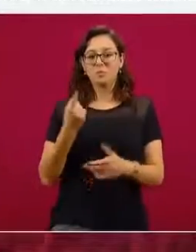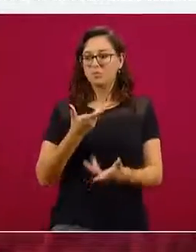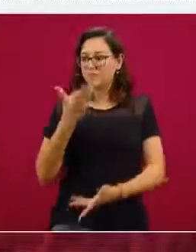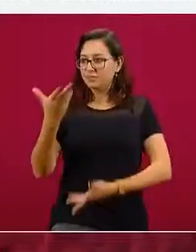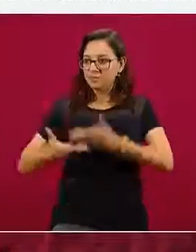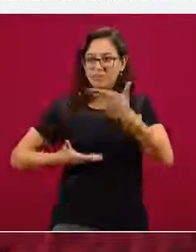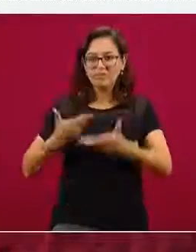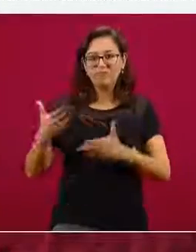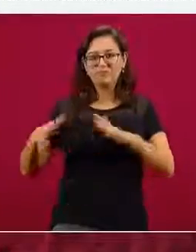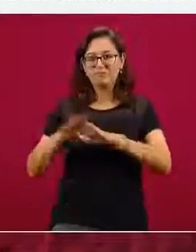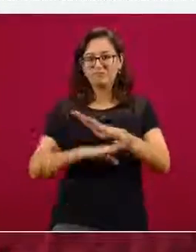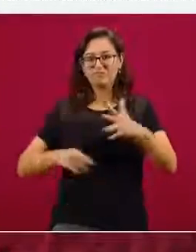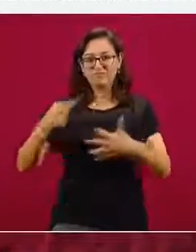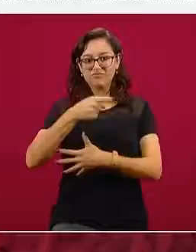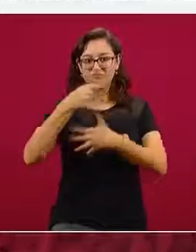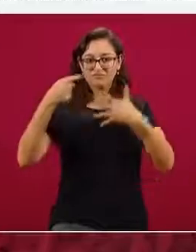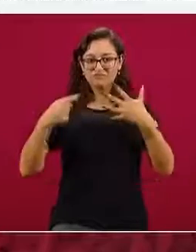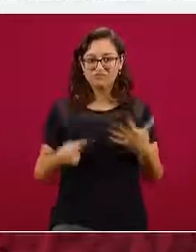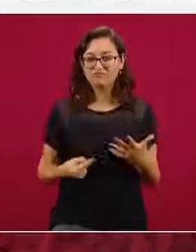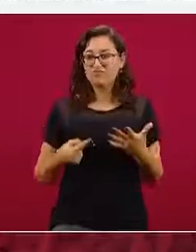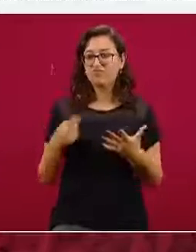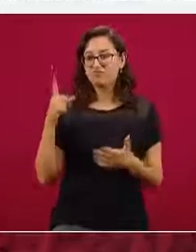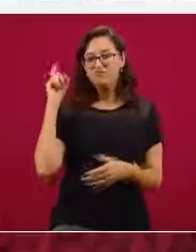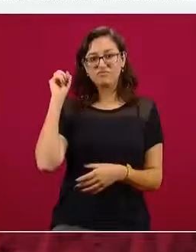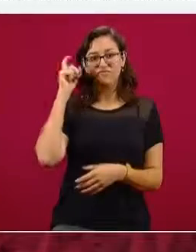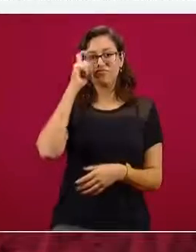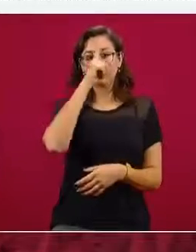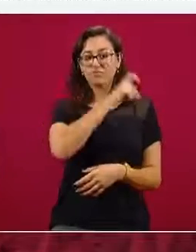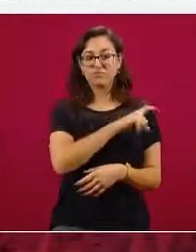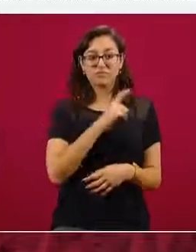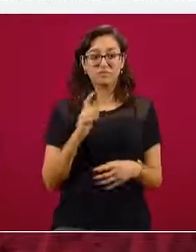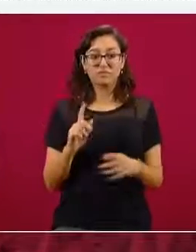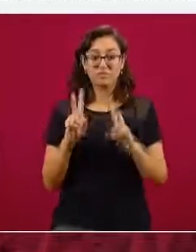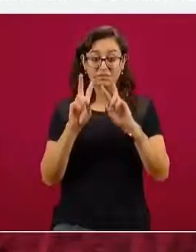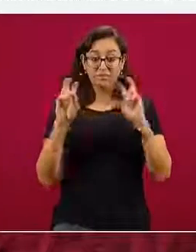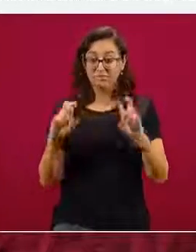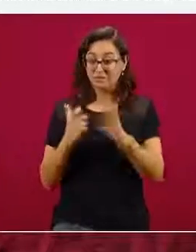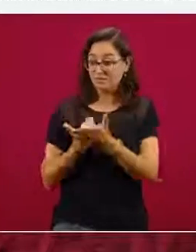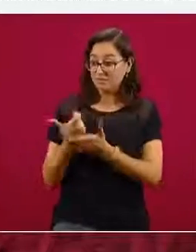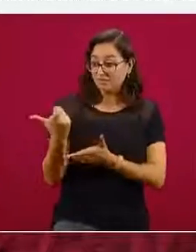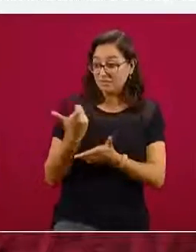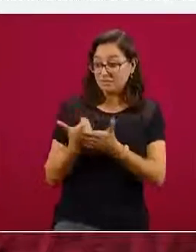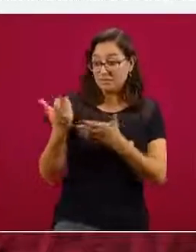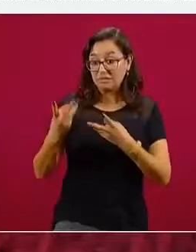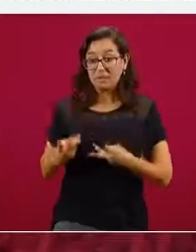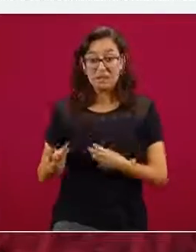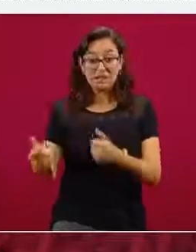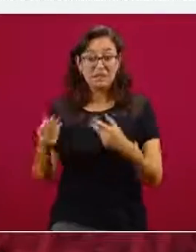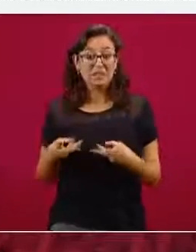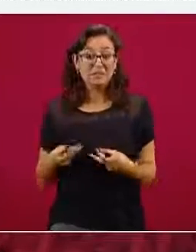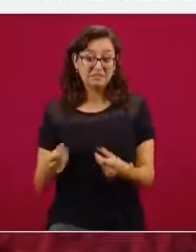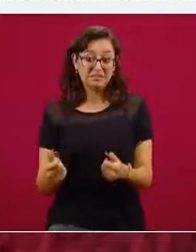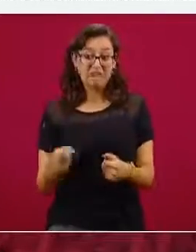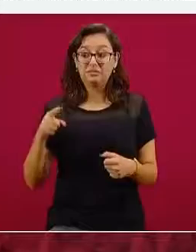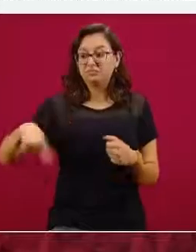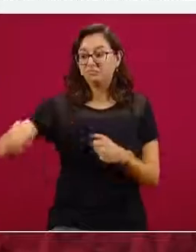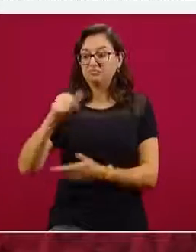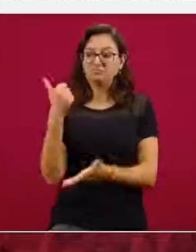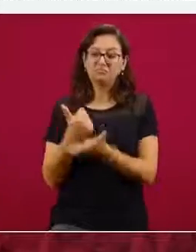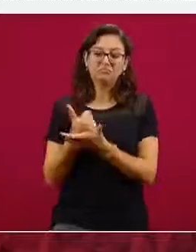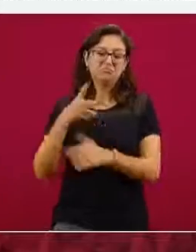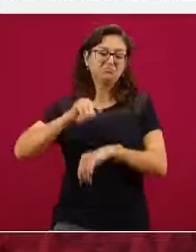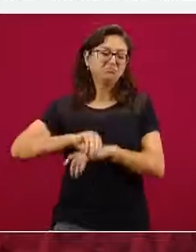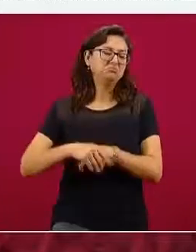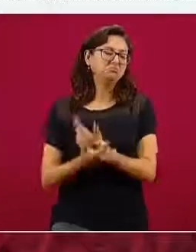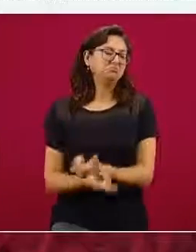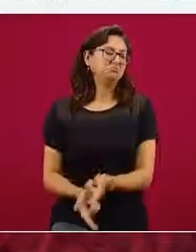servicios básicos. Simplemente porque es poco viable desde el punto de vista financiero y por cómo hemos permitido que crezcan estas ciudades o todas